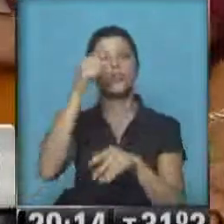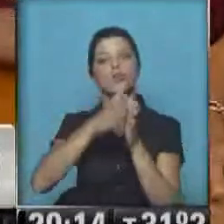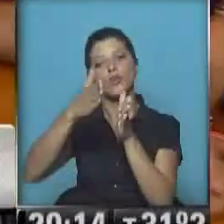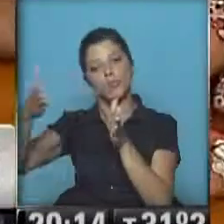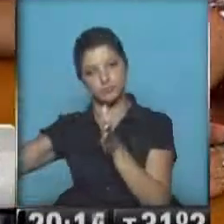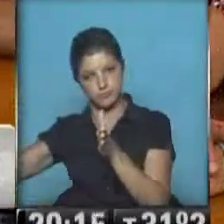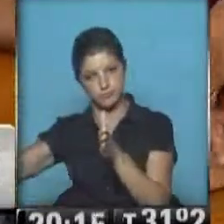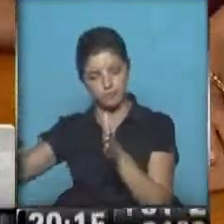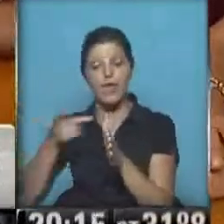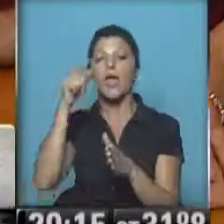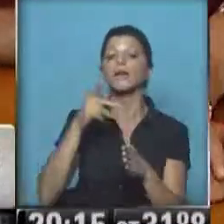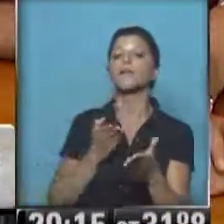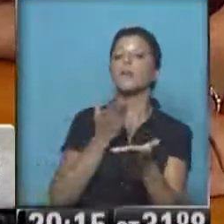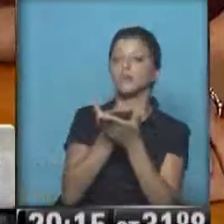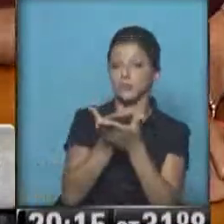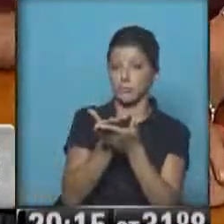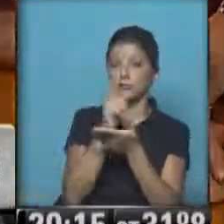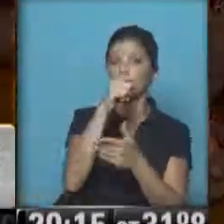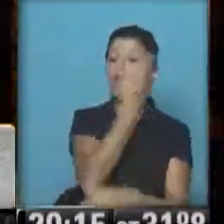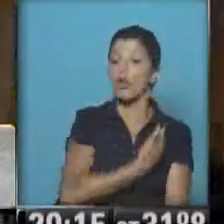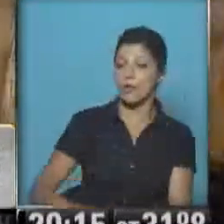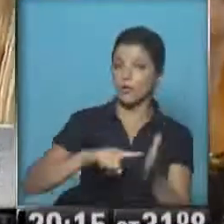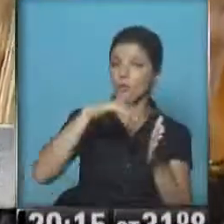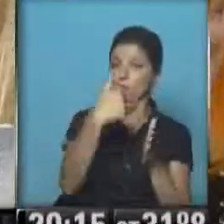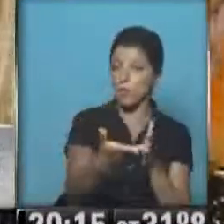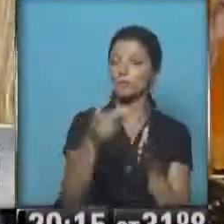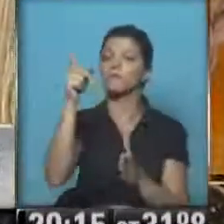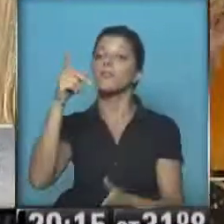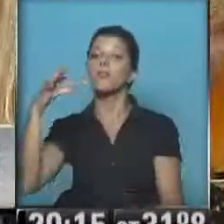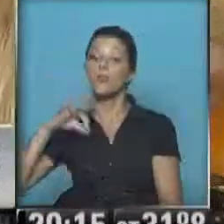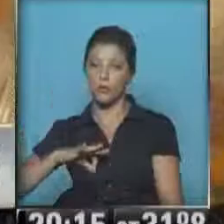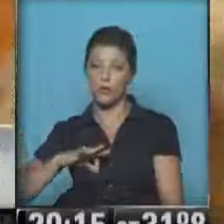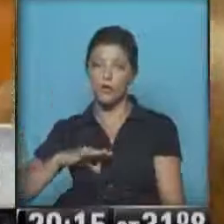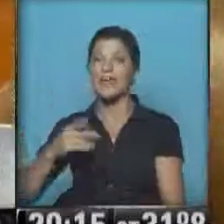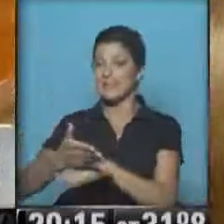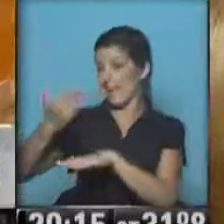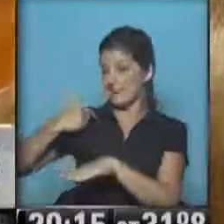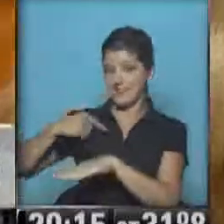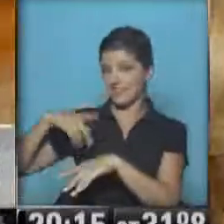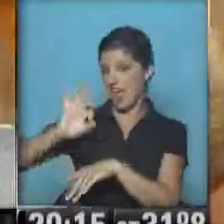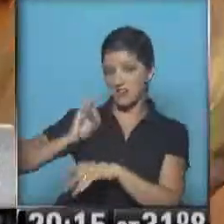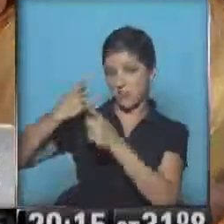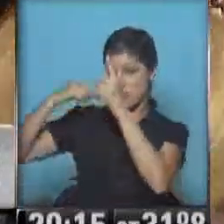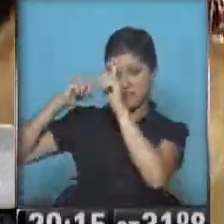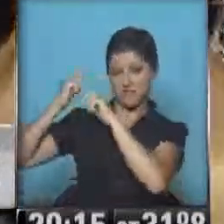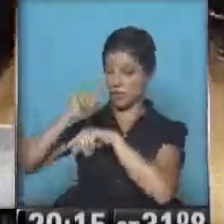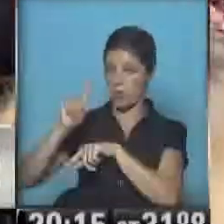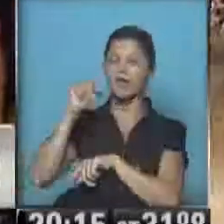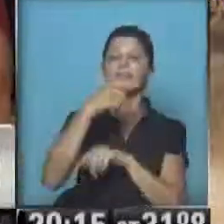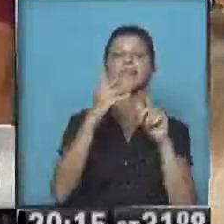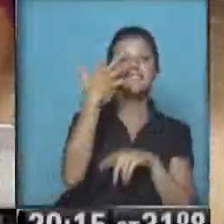restantes. La propuesta del Ejecutivo eleva el sueldo básico de bolsillo de un docente sin antigüedad de los actuales 5.000